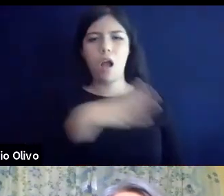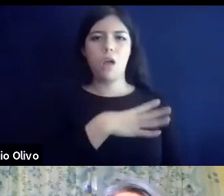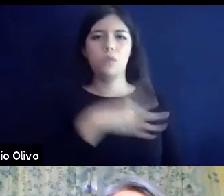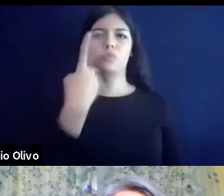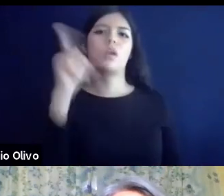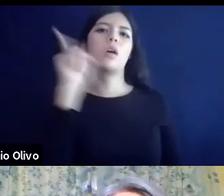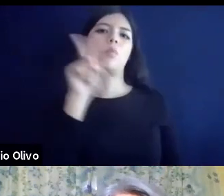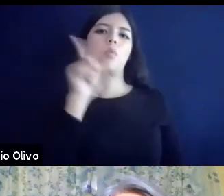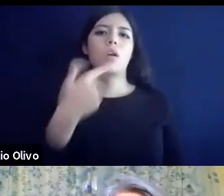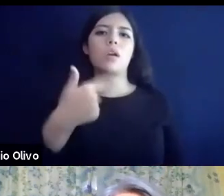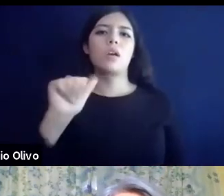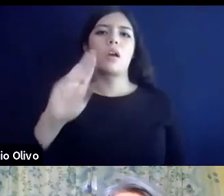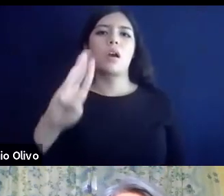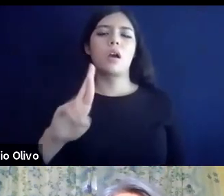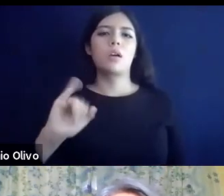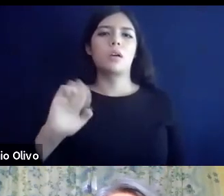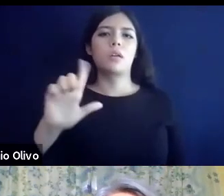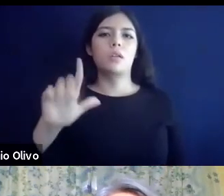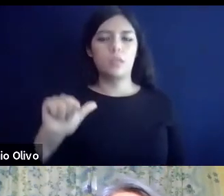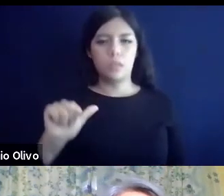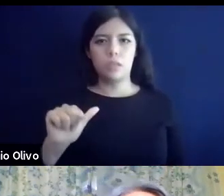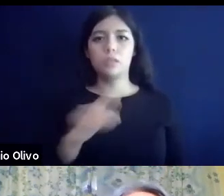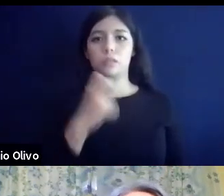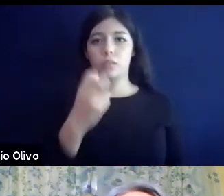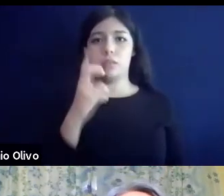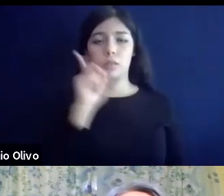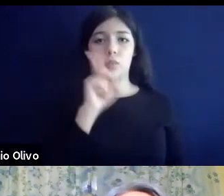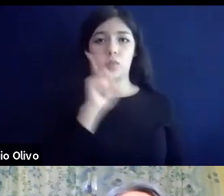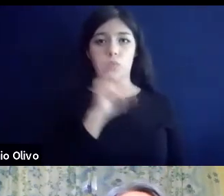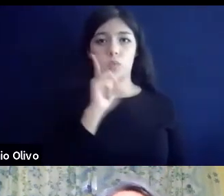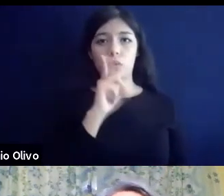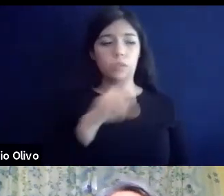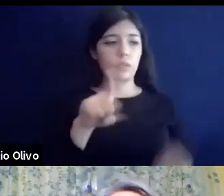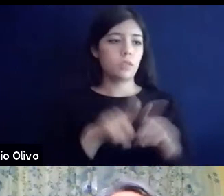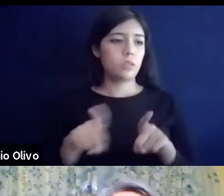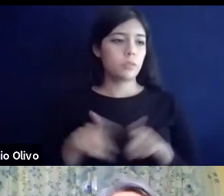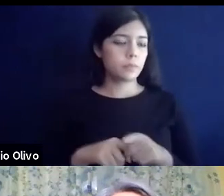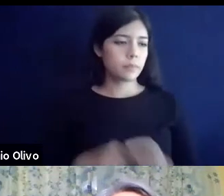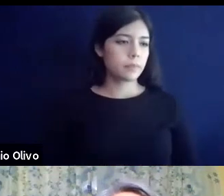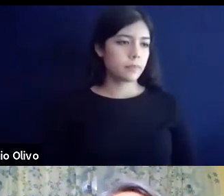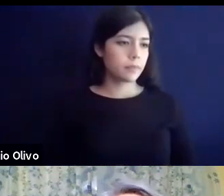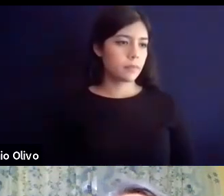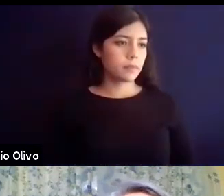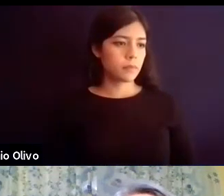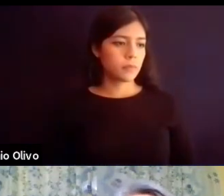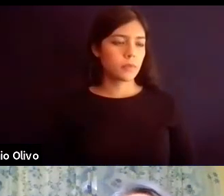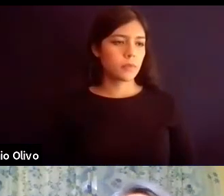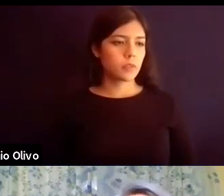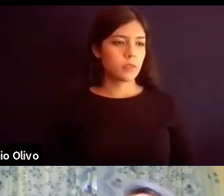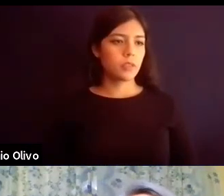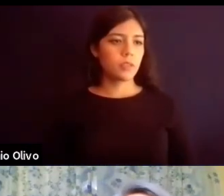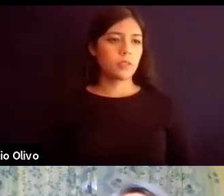Gabriela Servín, que también es egresada de la licenciatura en gestión cultural. Y también y compañera. Así es.